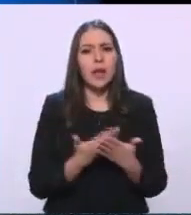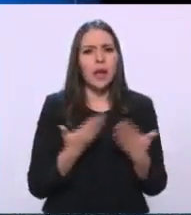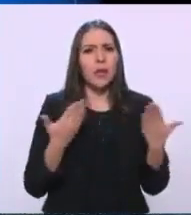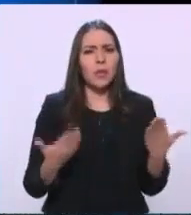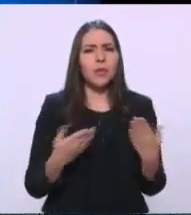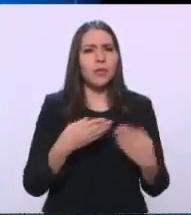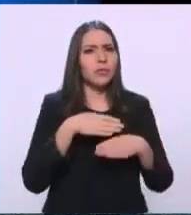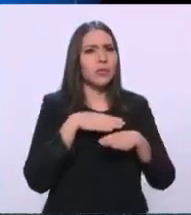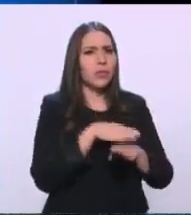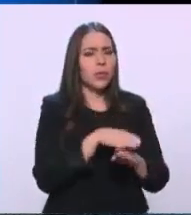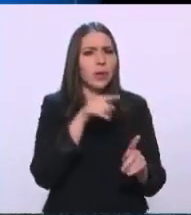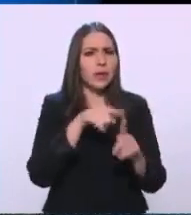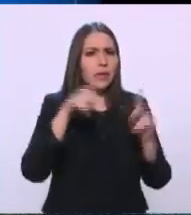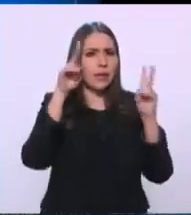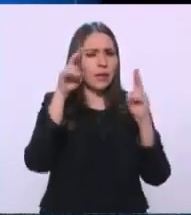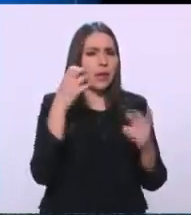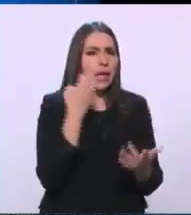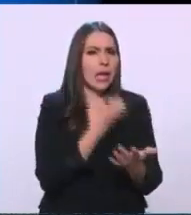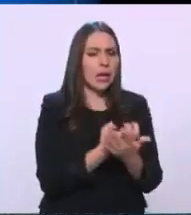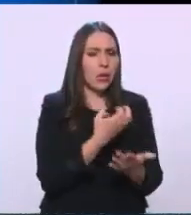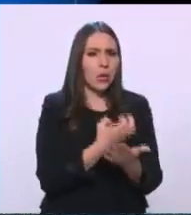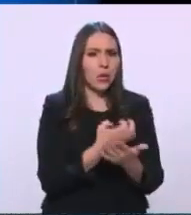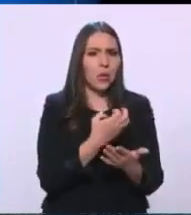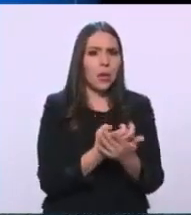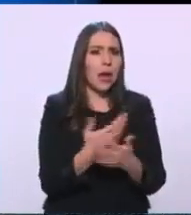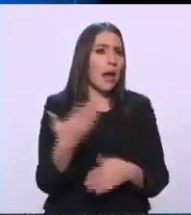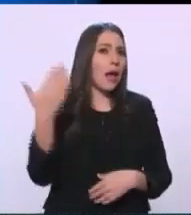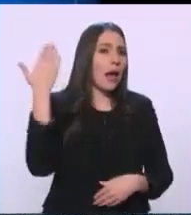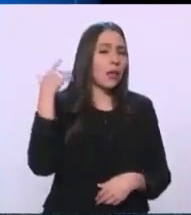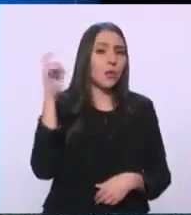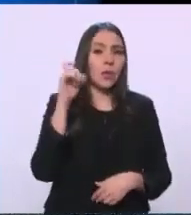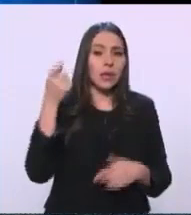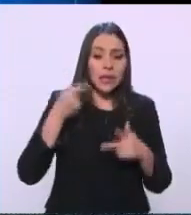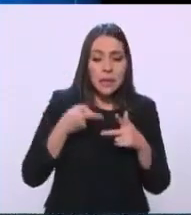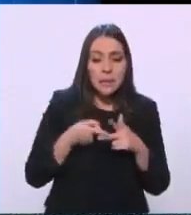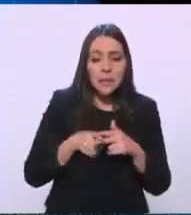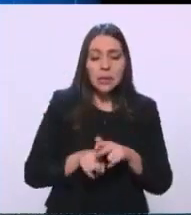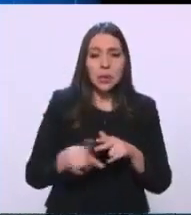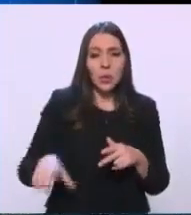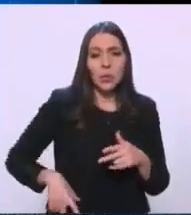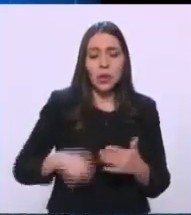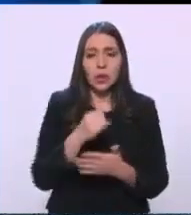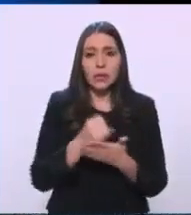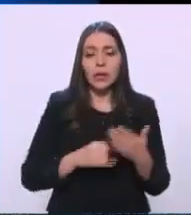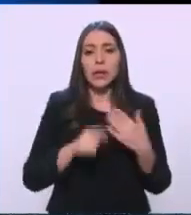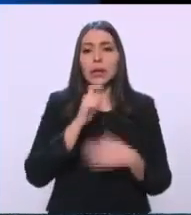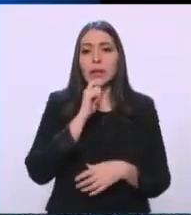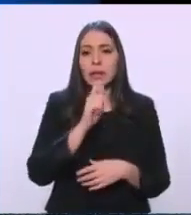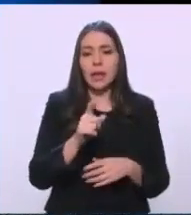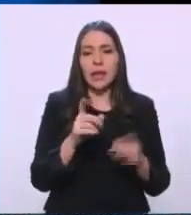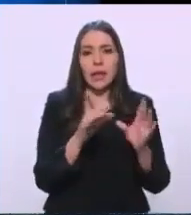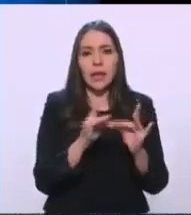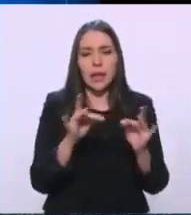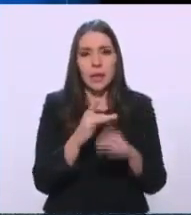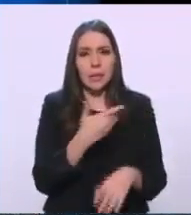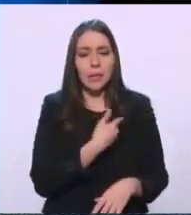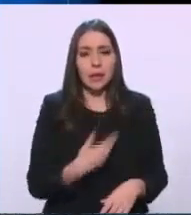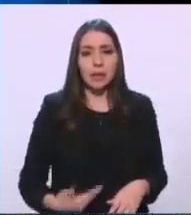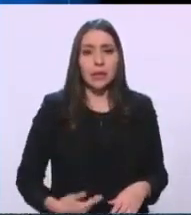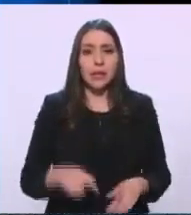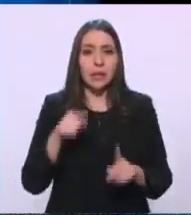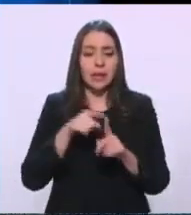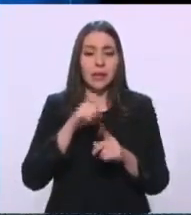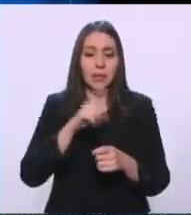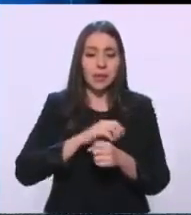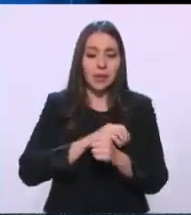materia económica. Lo dijo al iniciar el informe de gobierno: la pandemia debe ser tratada como un tema de salud, no